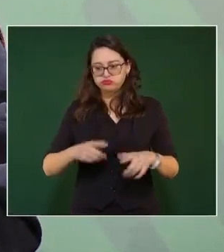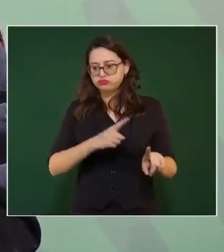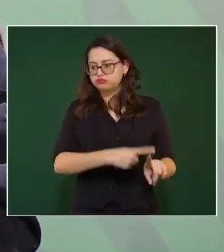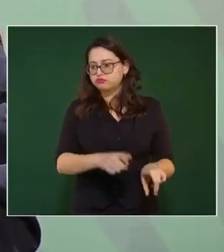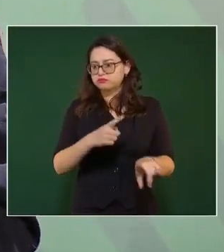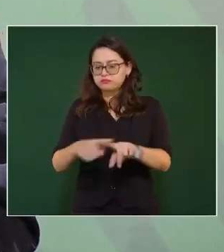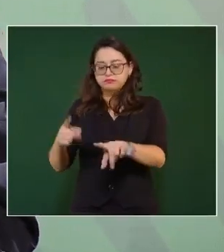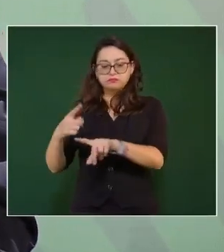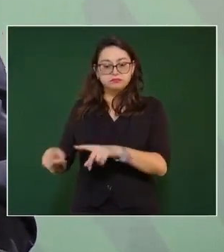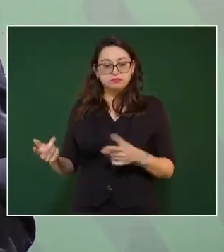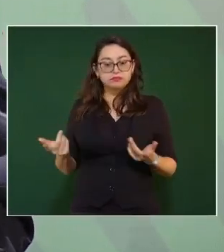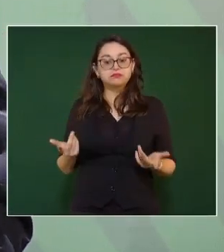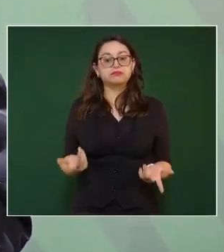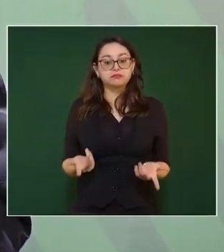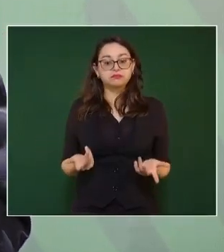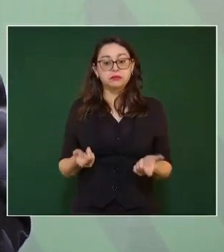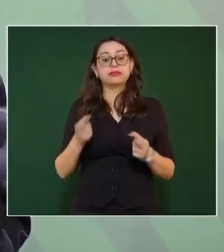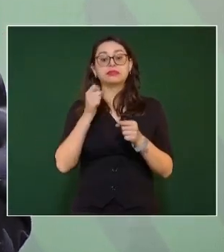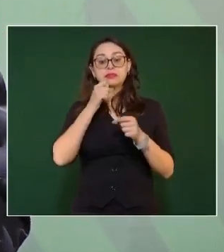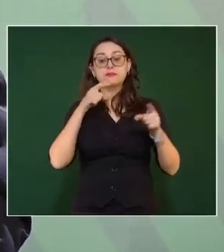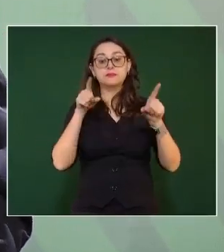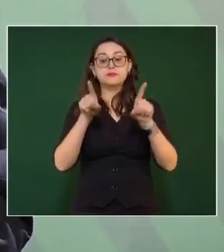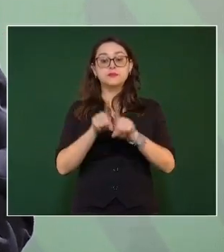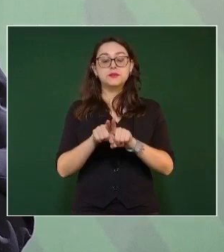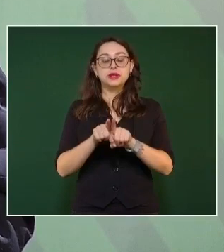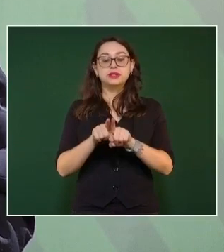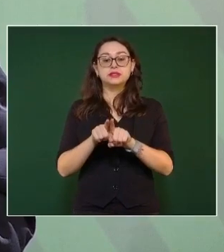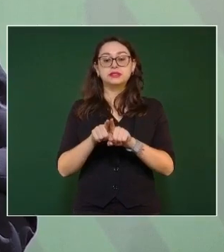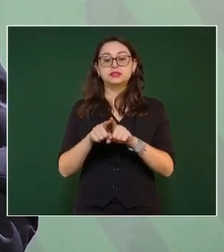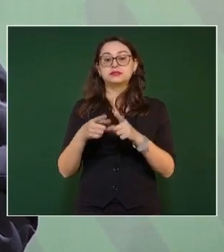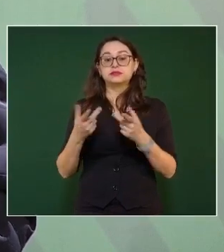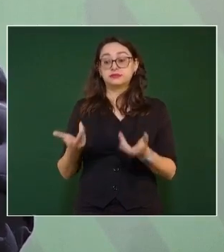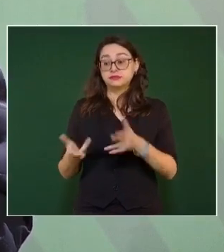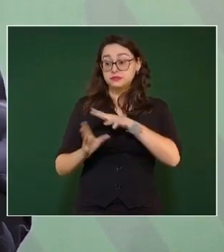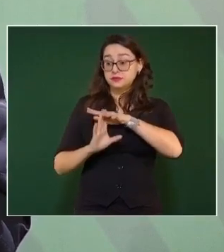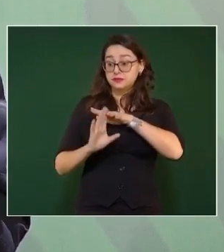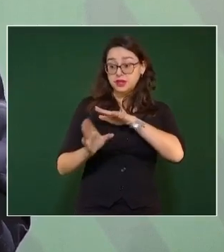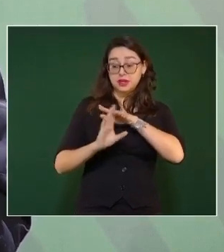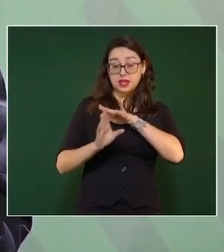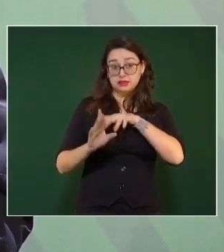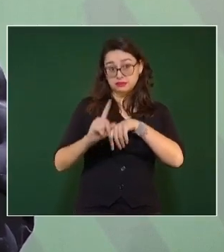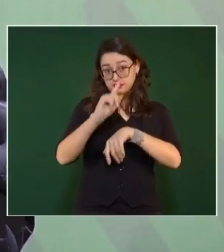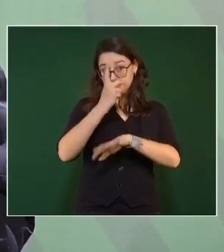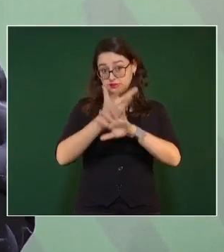puedo dejar de mencionar, nuestros hermanos migrantes,